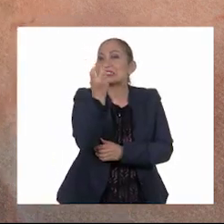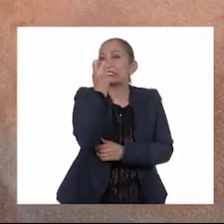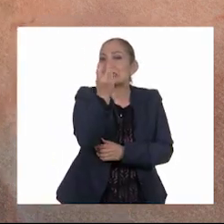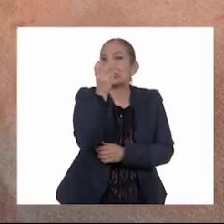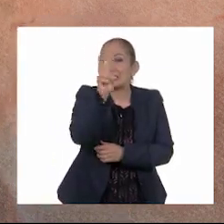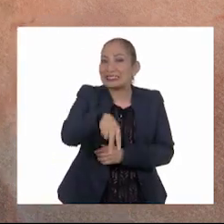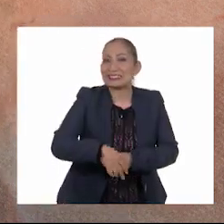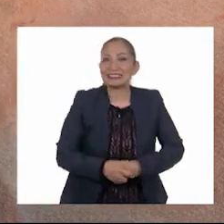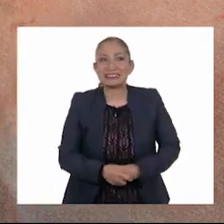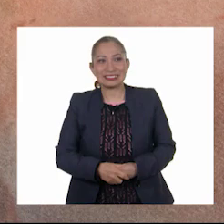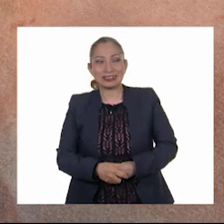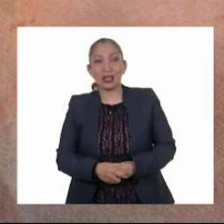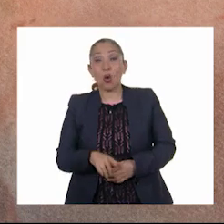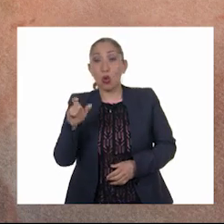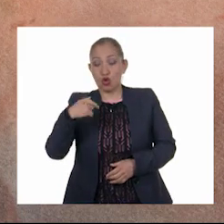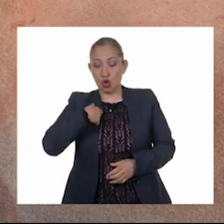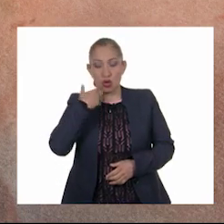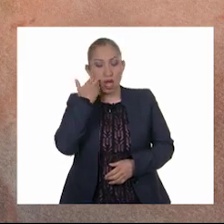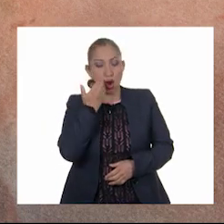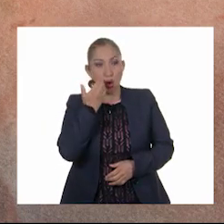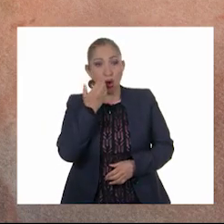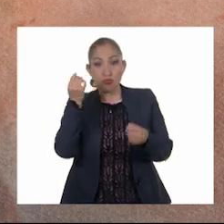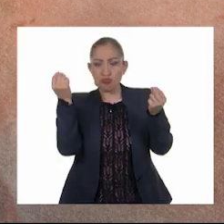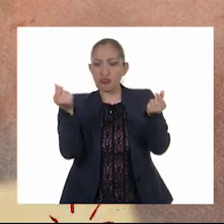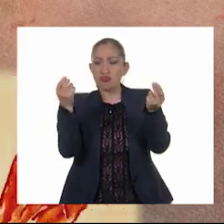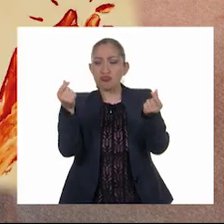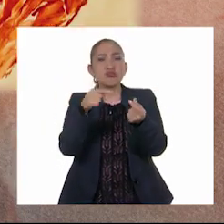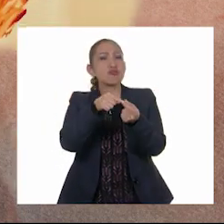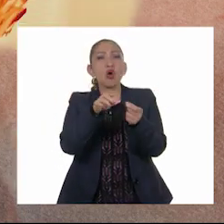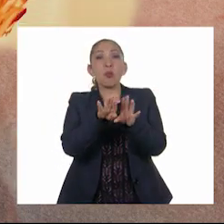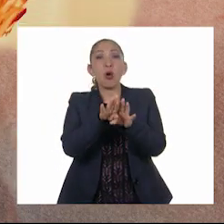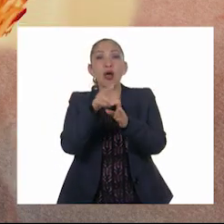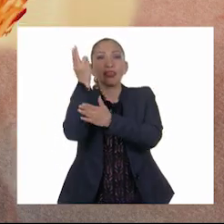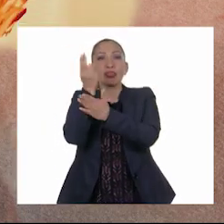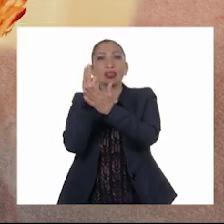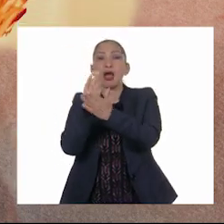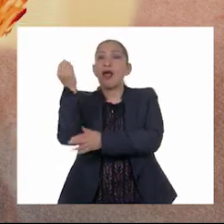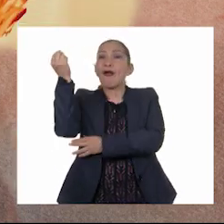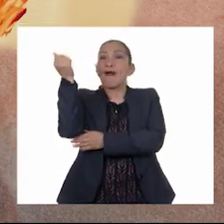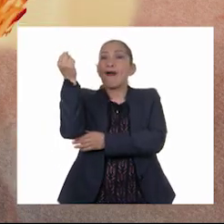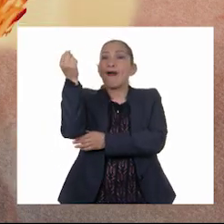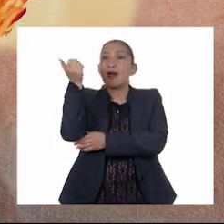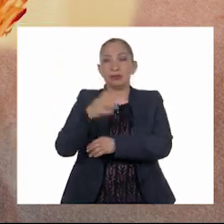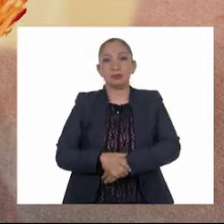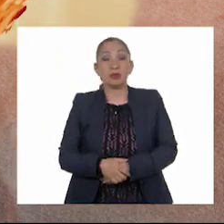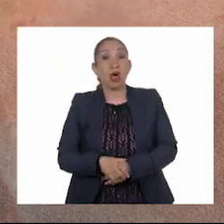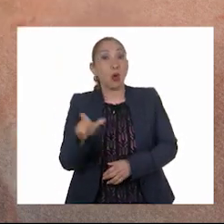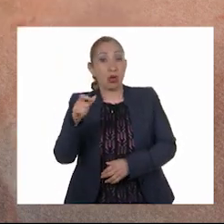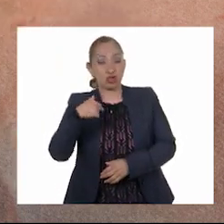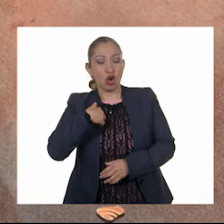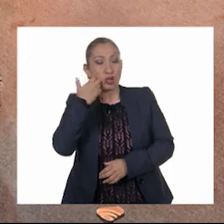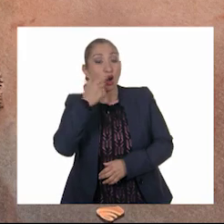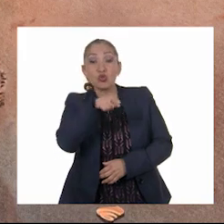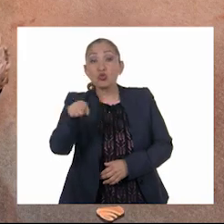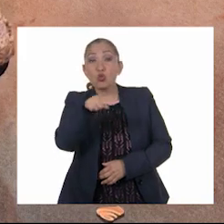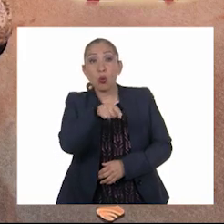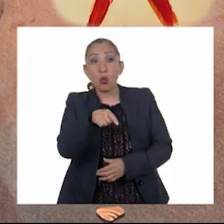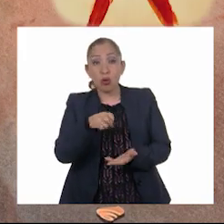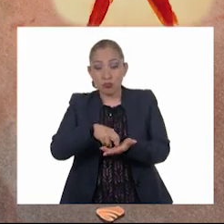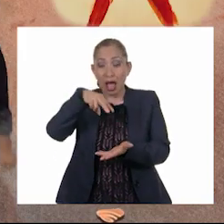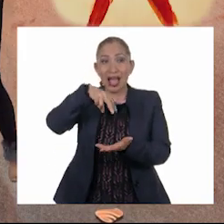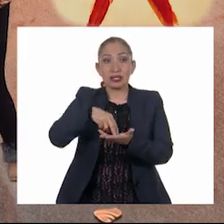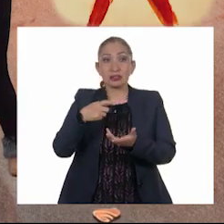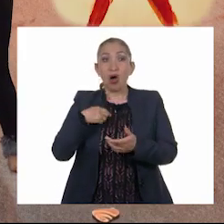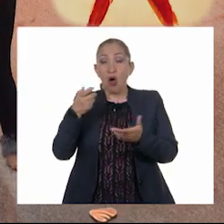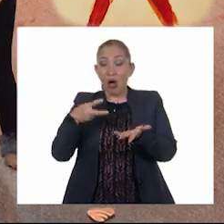¡Exacto! Cuando quiera chasquidos con los dedos, pues dibujo los dedos. Y cuando quiera un salto, pues... ¡Pues